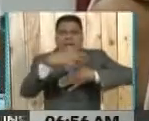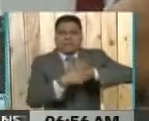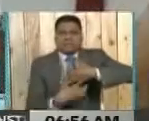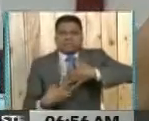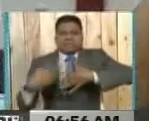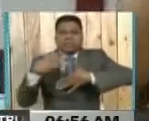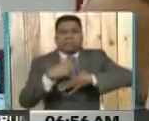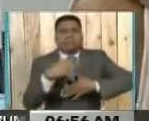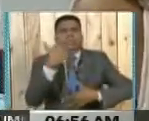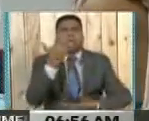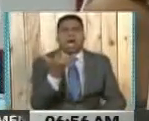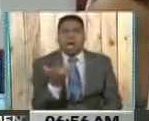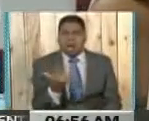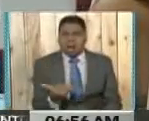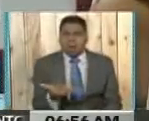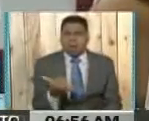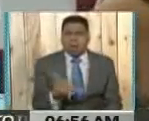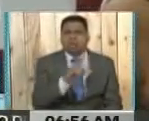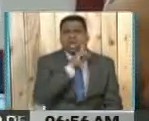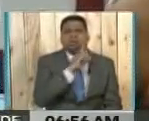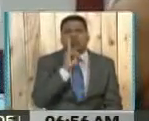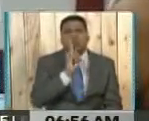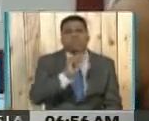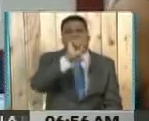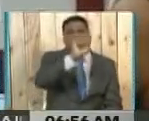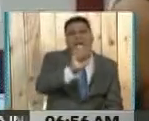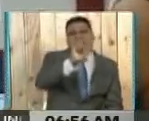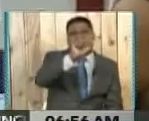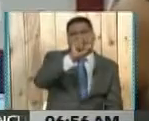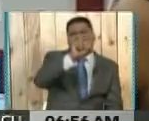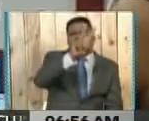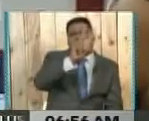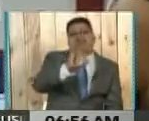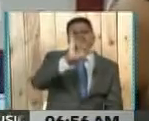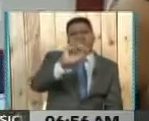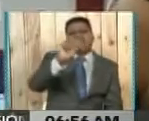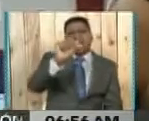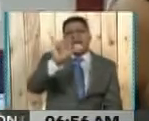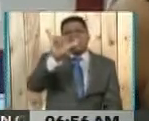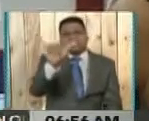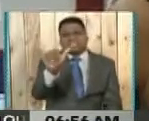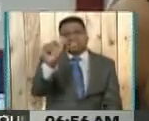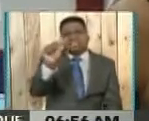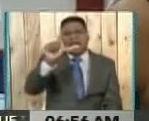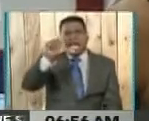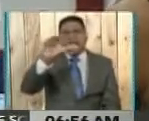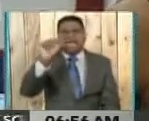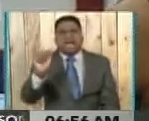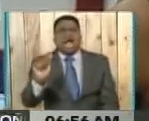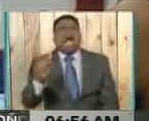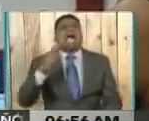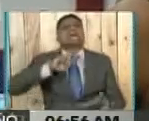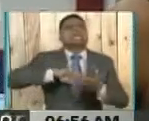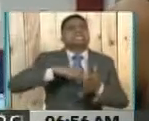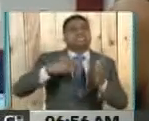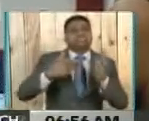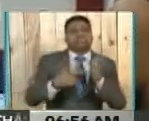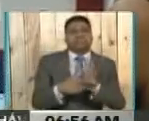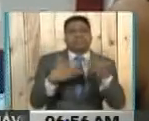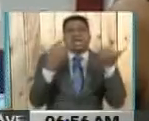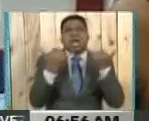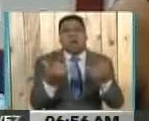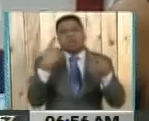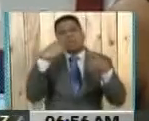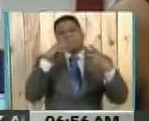Yala, que es una noción cuna, que intenta dar cuenta también de la existencia de